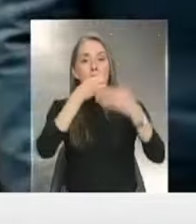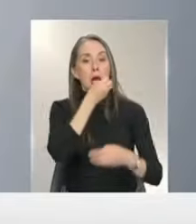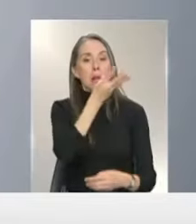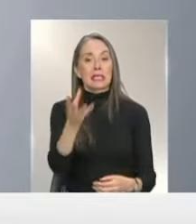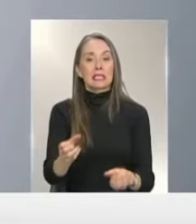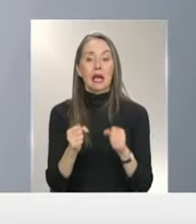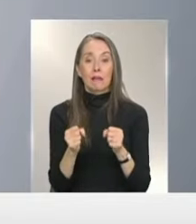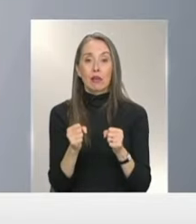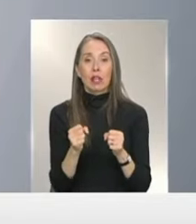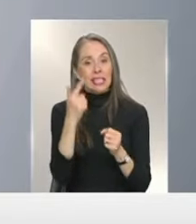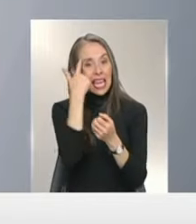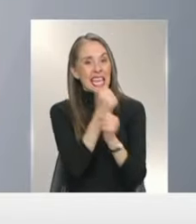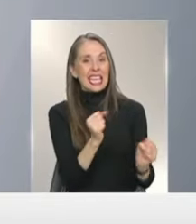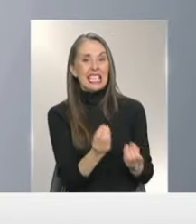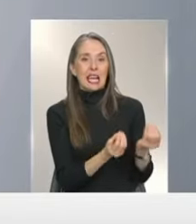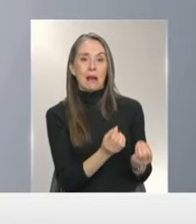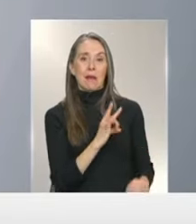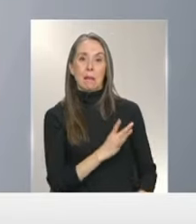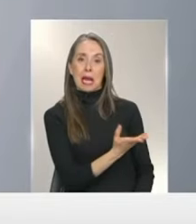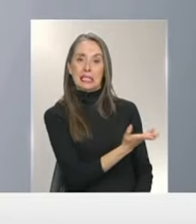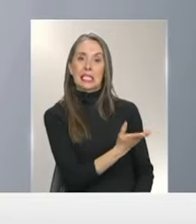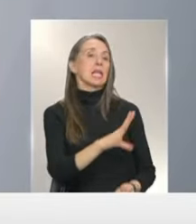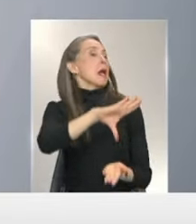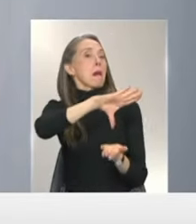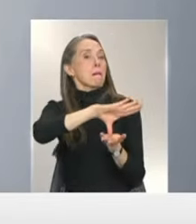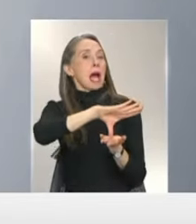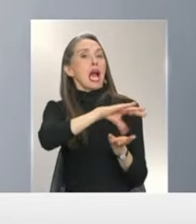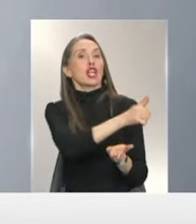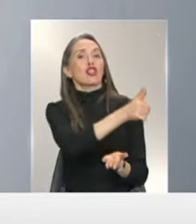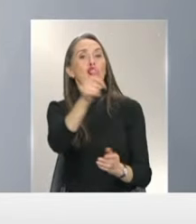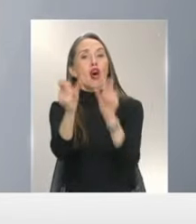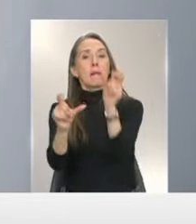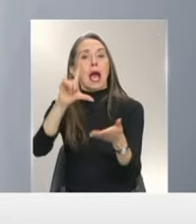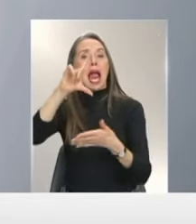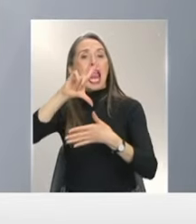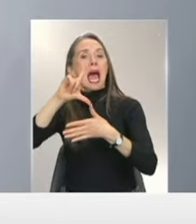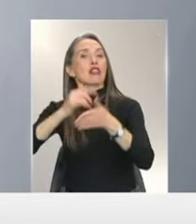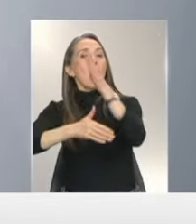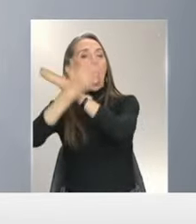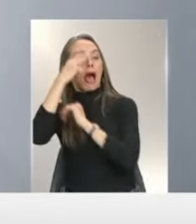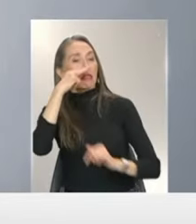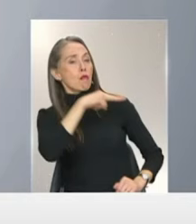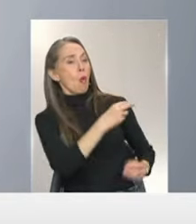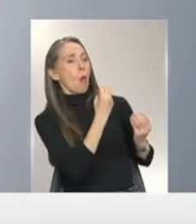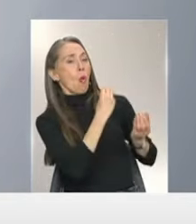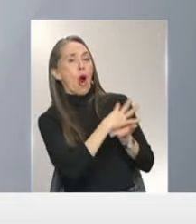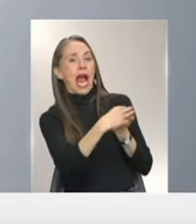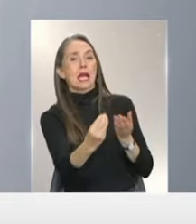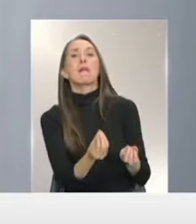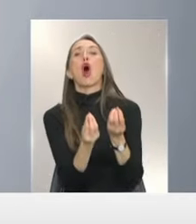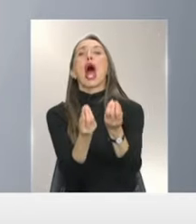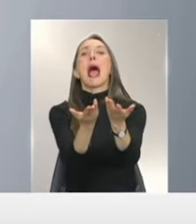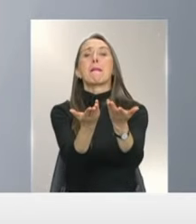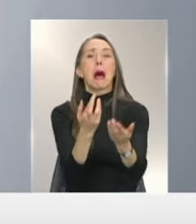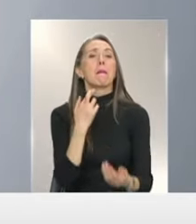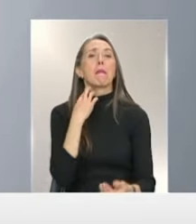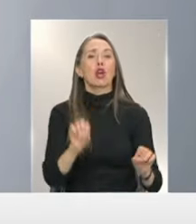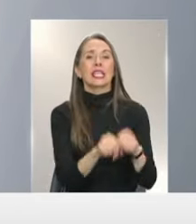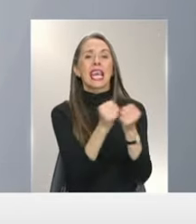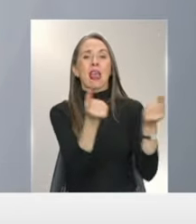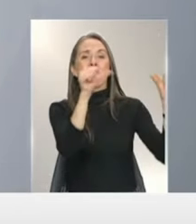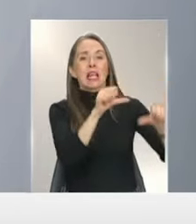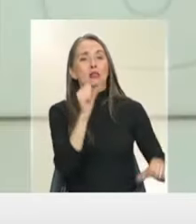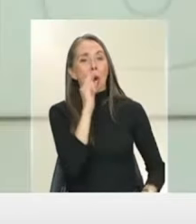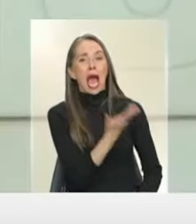mensaje. Increíble lo que sucede en Chile, el país que todos los latinoamericanos mirábamos como ejemplo. ¿Qué pasa? ¿Por qué lo destruyen